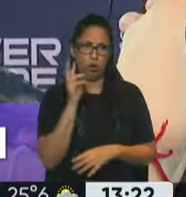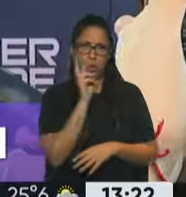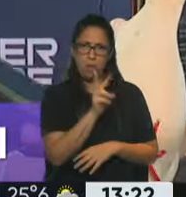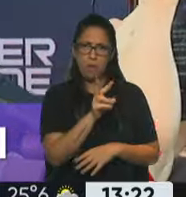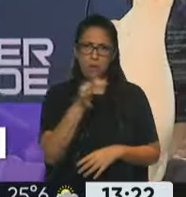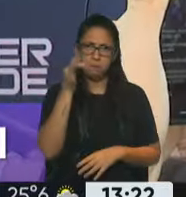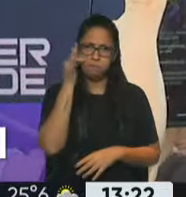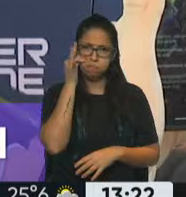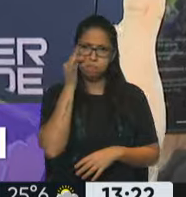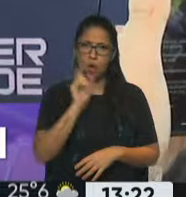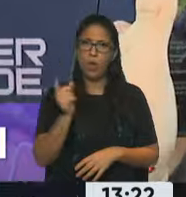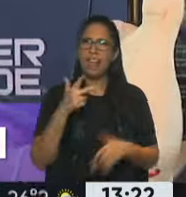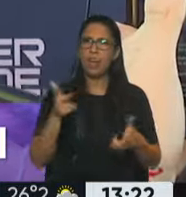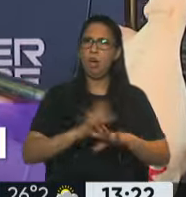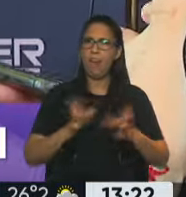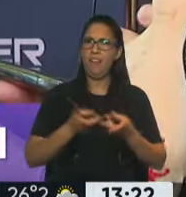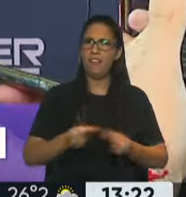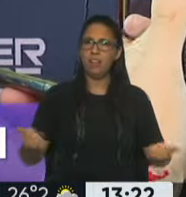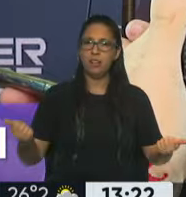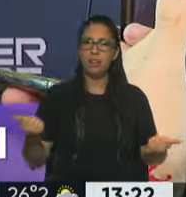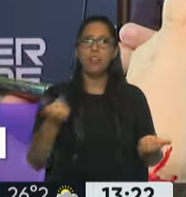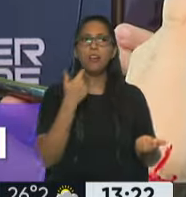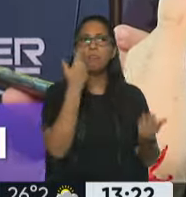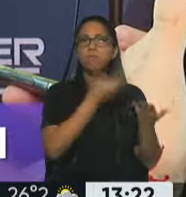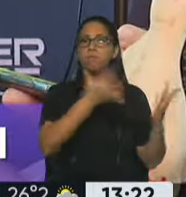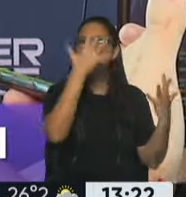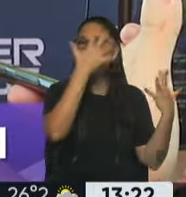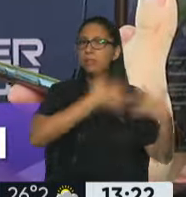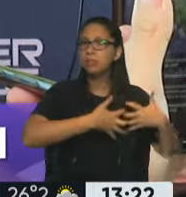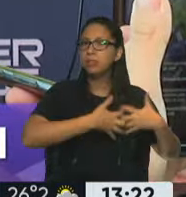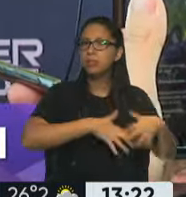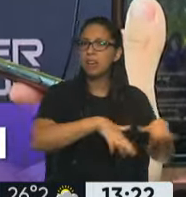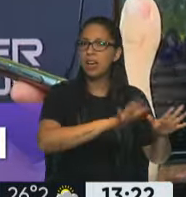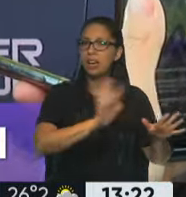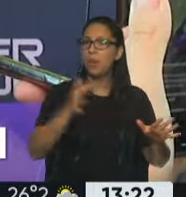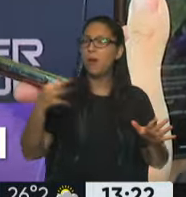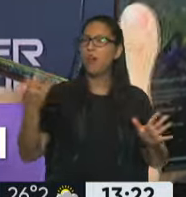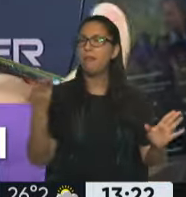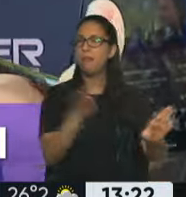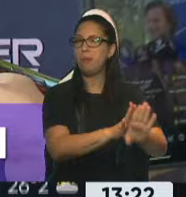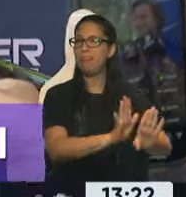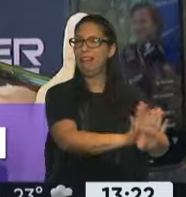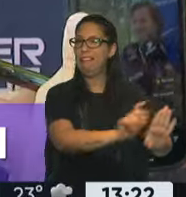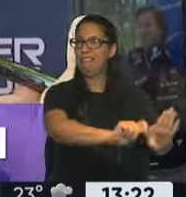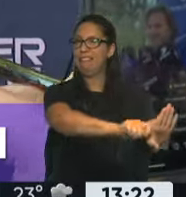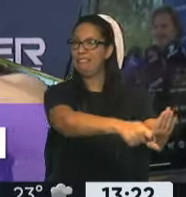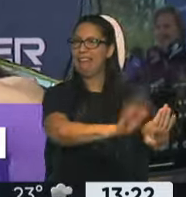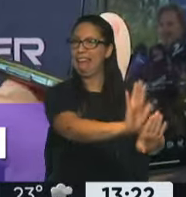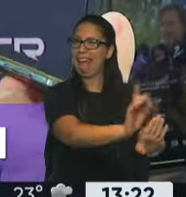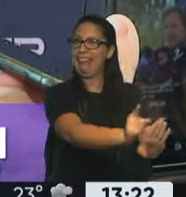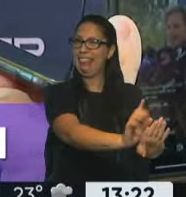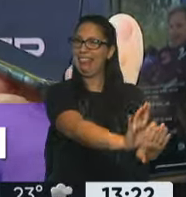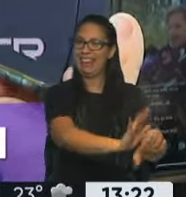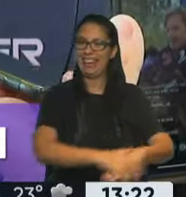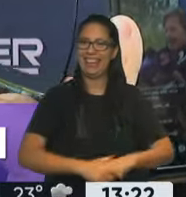escuchado y he leído, no dijo que se... Dejó abierta la puerta. Bueno. A pensarlo, por lo menos. Hay que cerrar la puerta. Encerrarla, así se queda. O sea, ¿pues le cerrarías